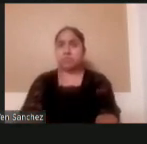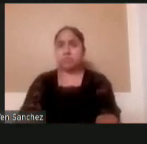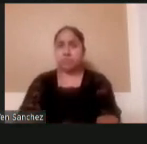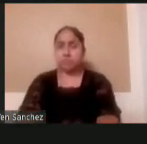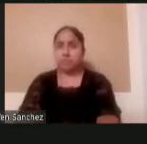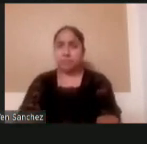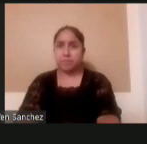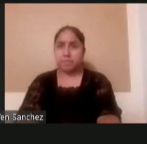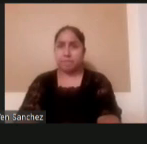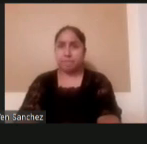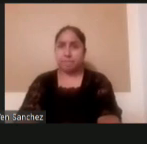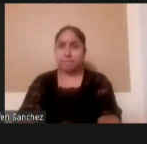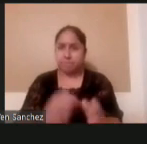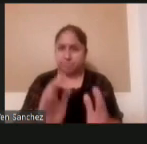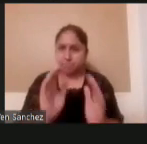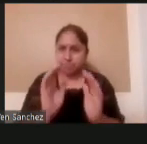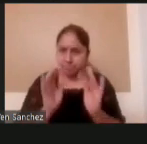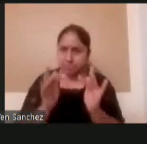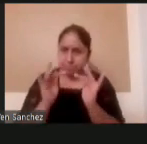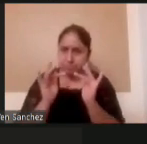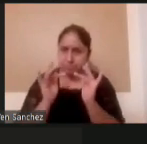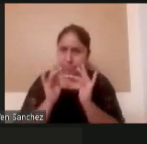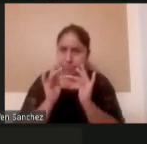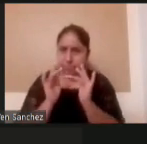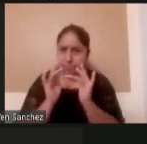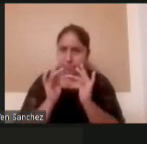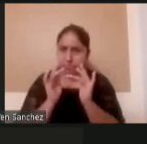¿Está conectándose?